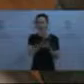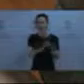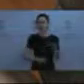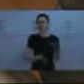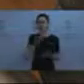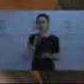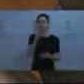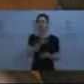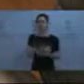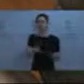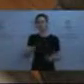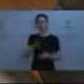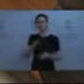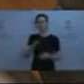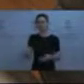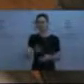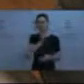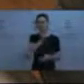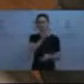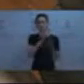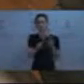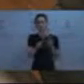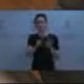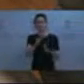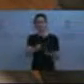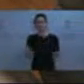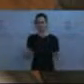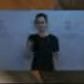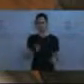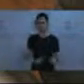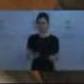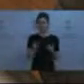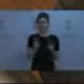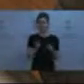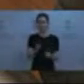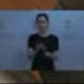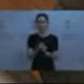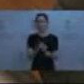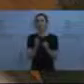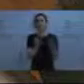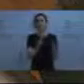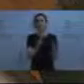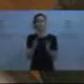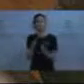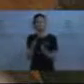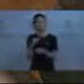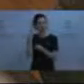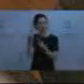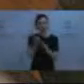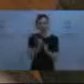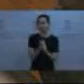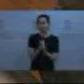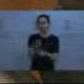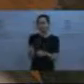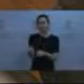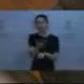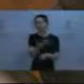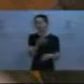euros de presupuesto, 36 personas, número de trabajo que hace, creo que hace un trabajo